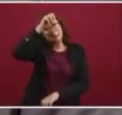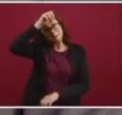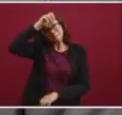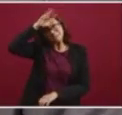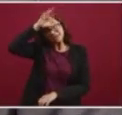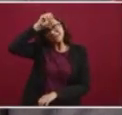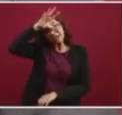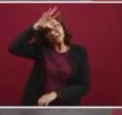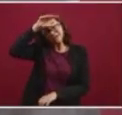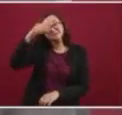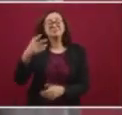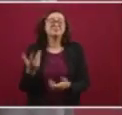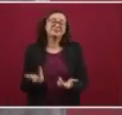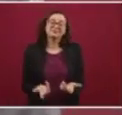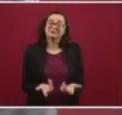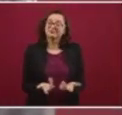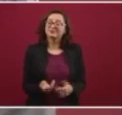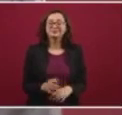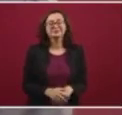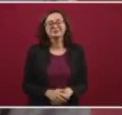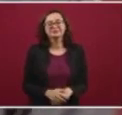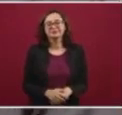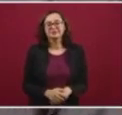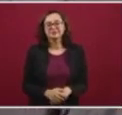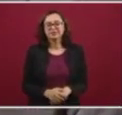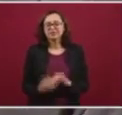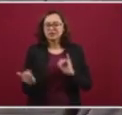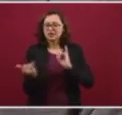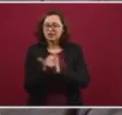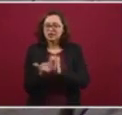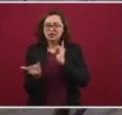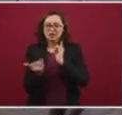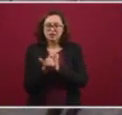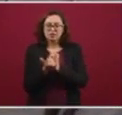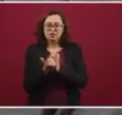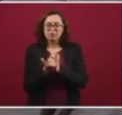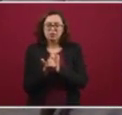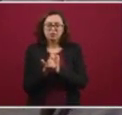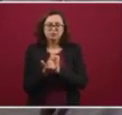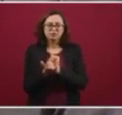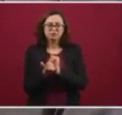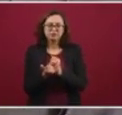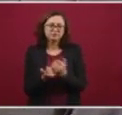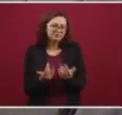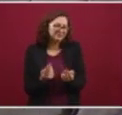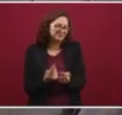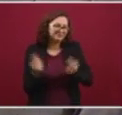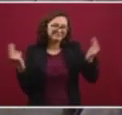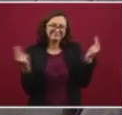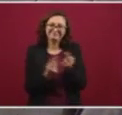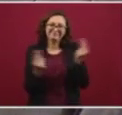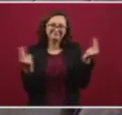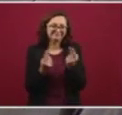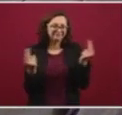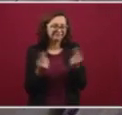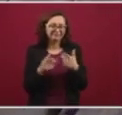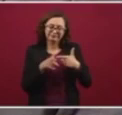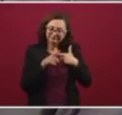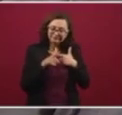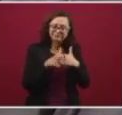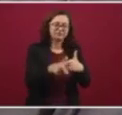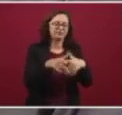Necesitamos que continúe la producción minera,